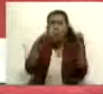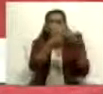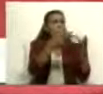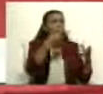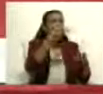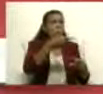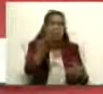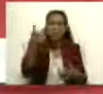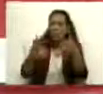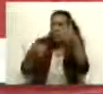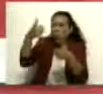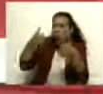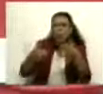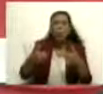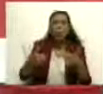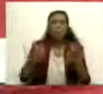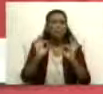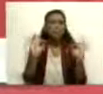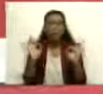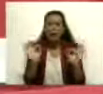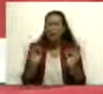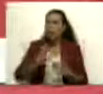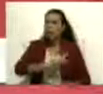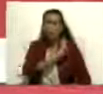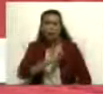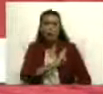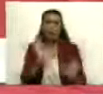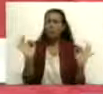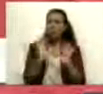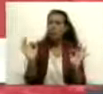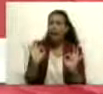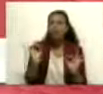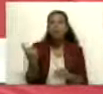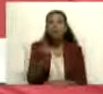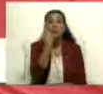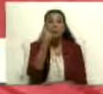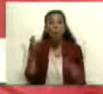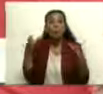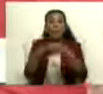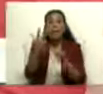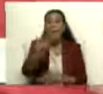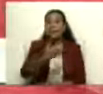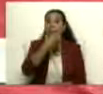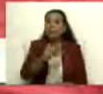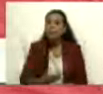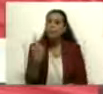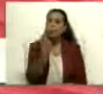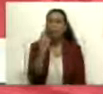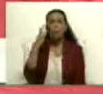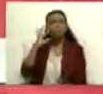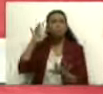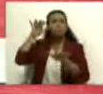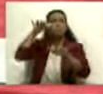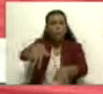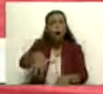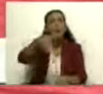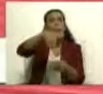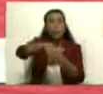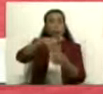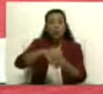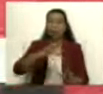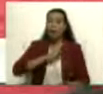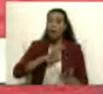sin distingo de pensamiento político o religioso, le decimos que el domingo 3 de diciembre acudan a sus